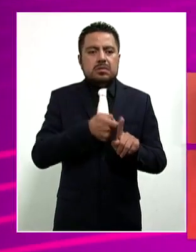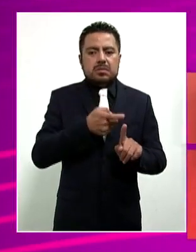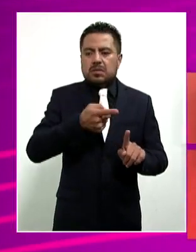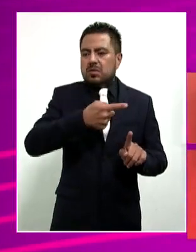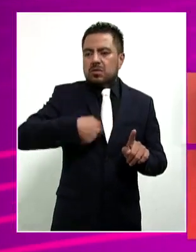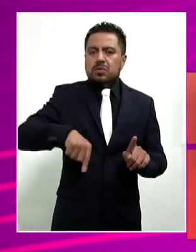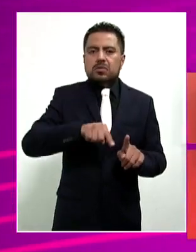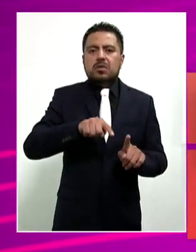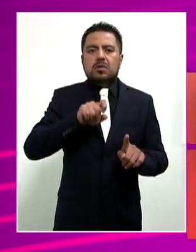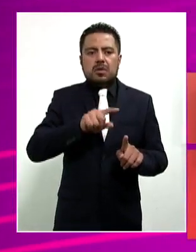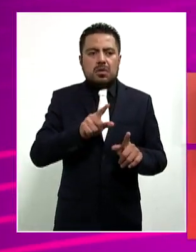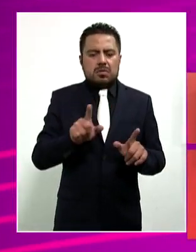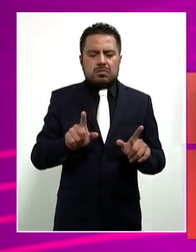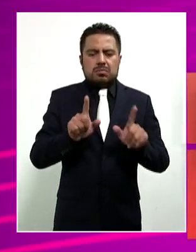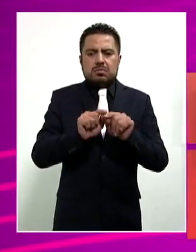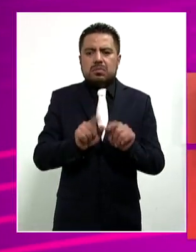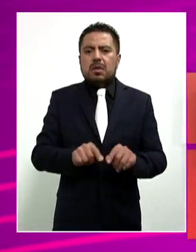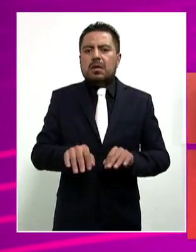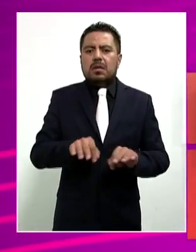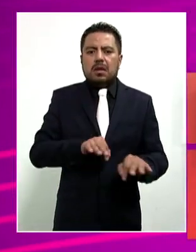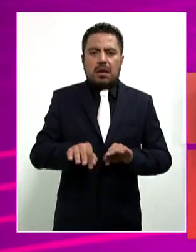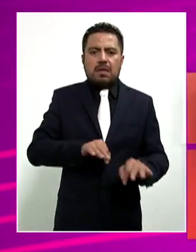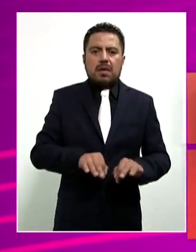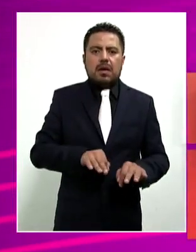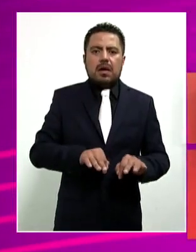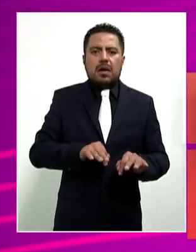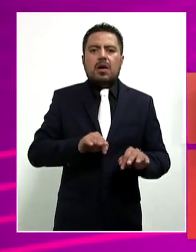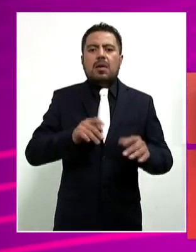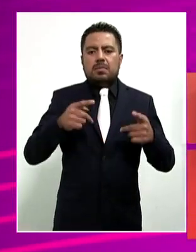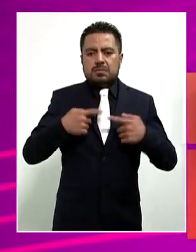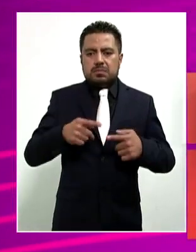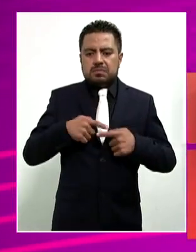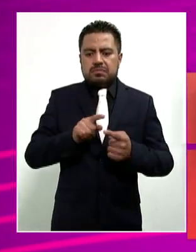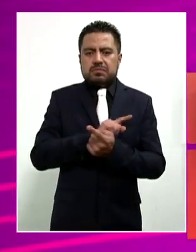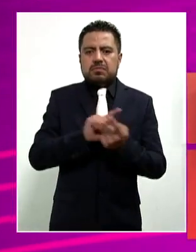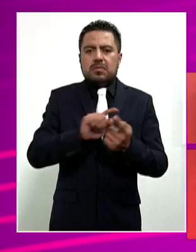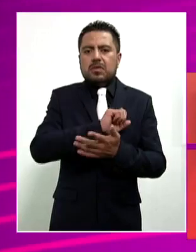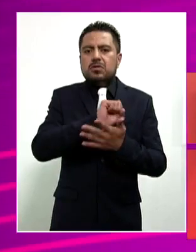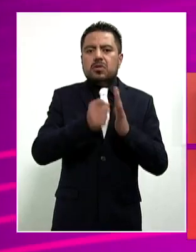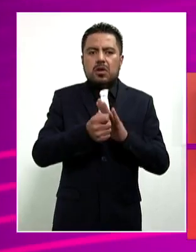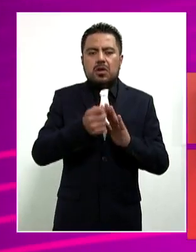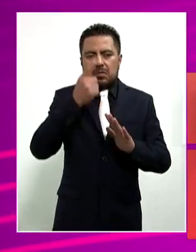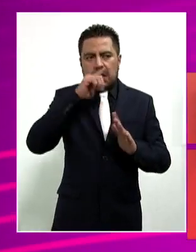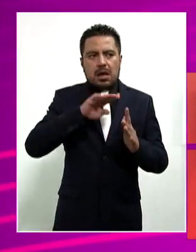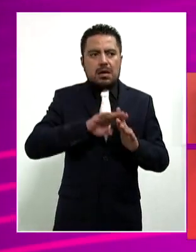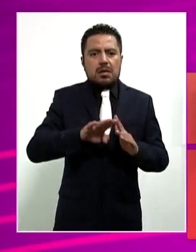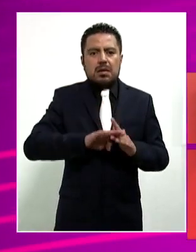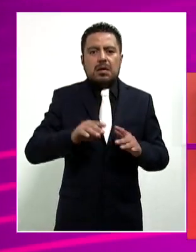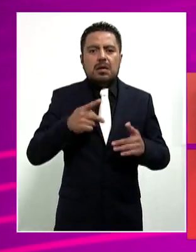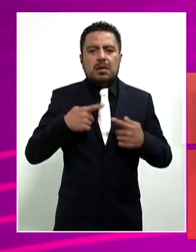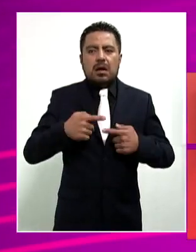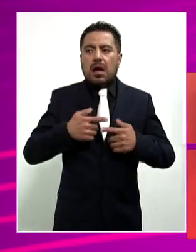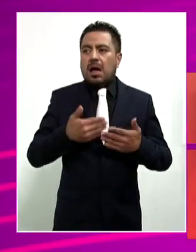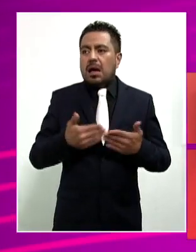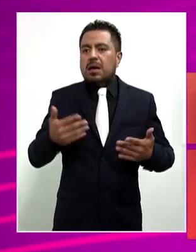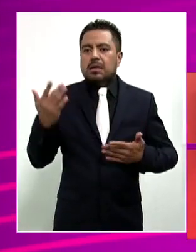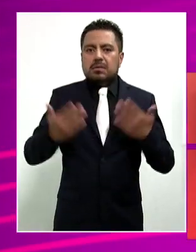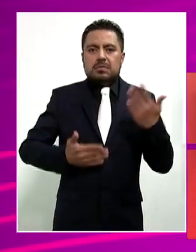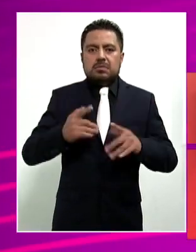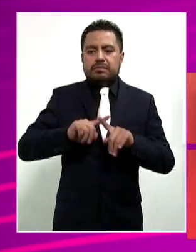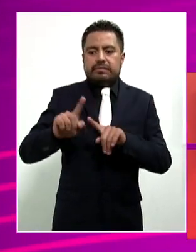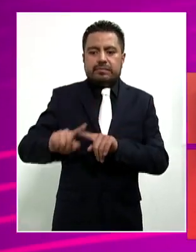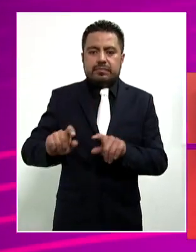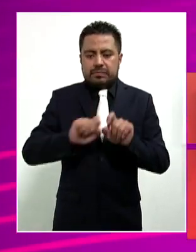nosotros concretamente estamos trabajando con la población solicitante de asilo y refugiada, que está llegando a distintas